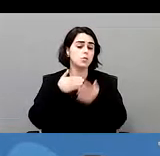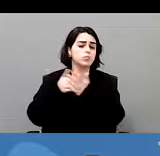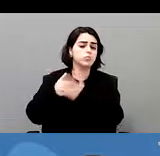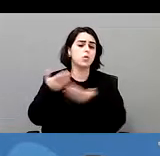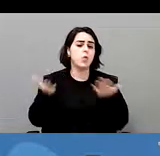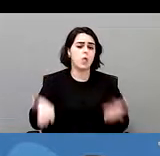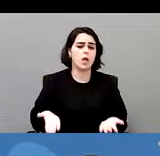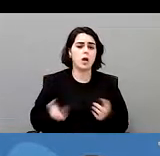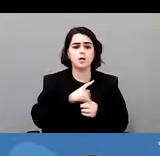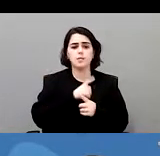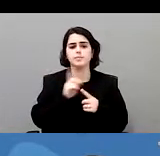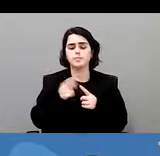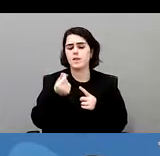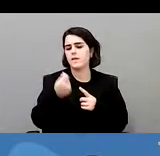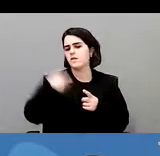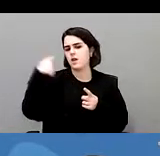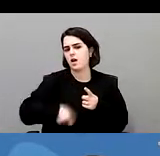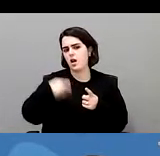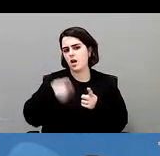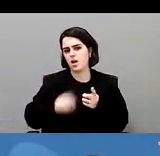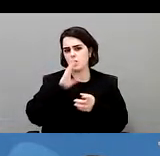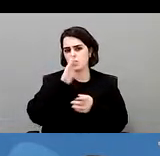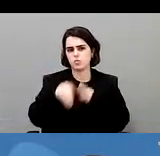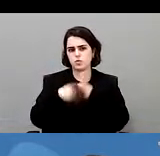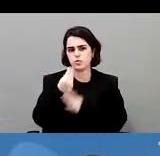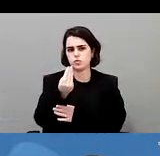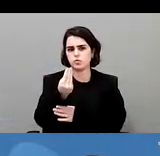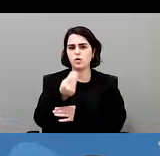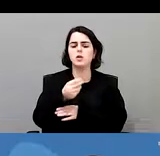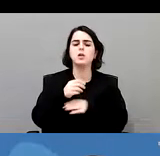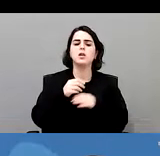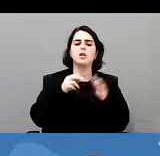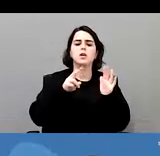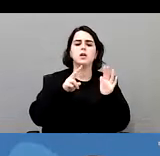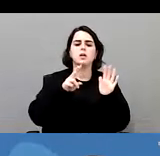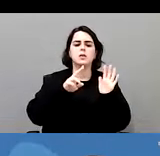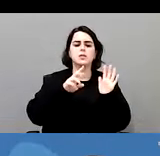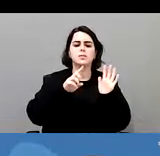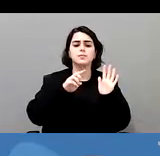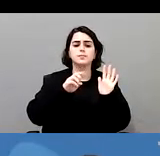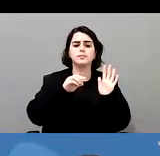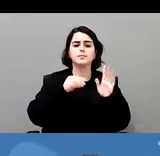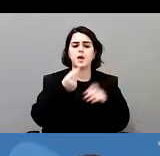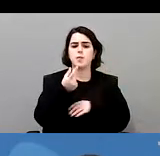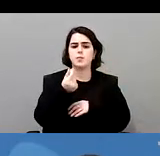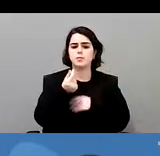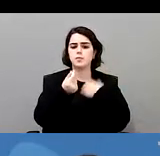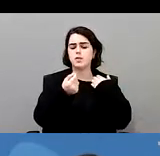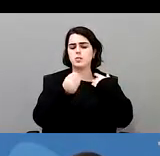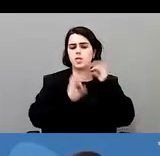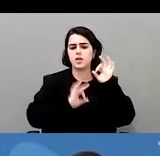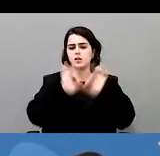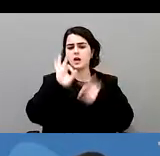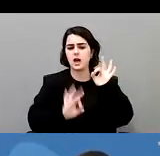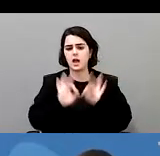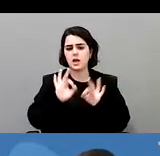lugar vuelve a salir el precio elevado de los productos con un 56,9, seguido de las dificultades